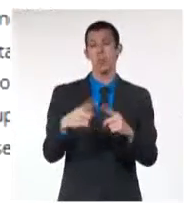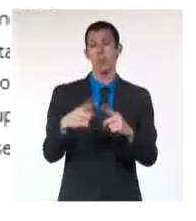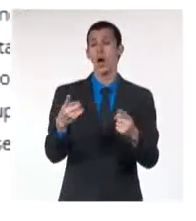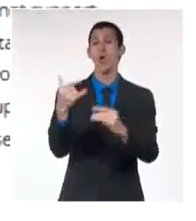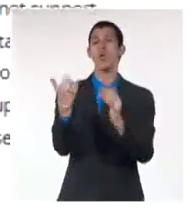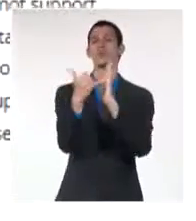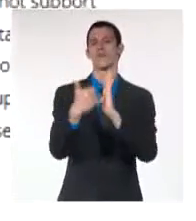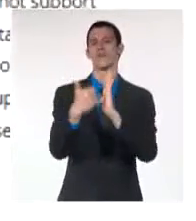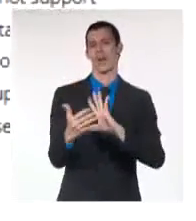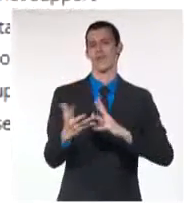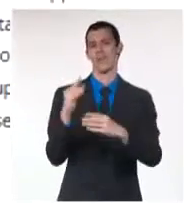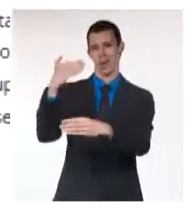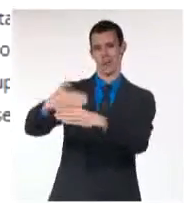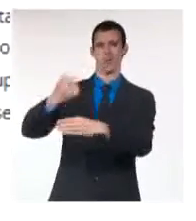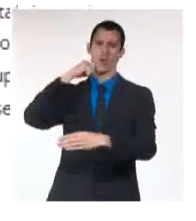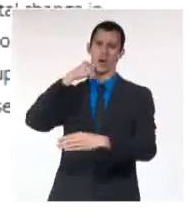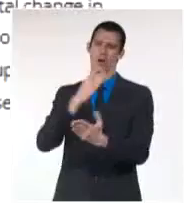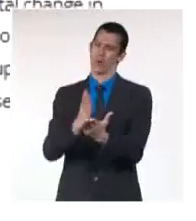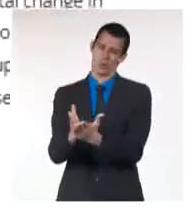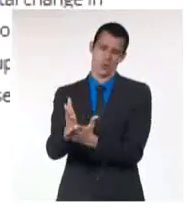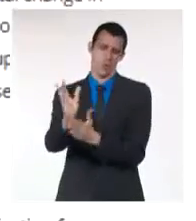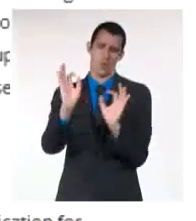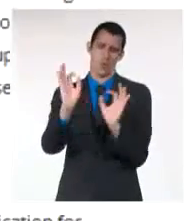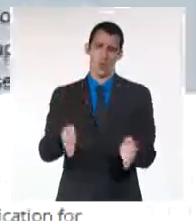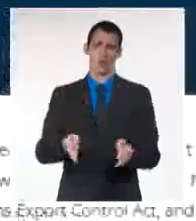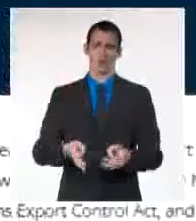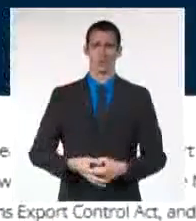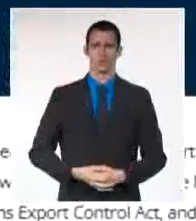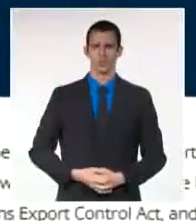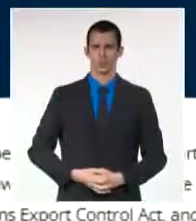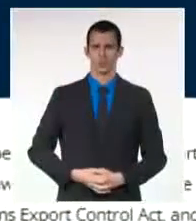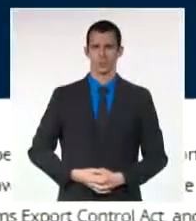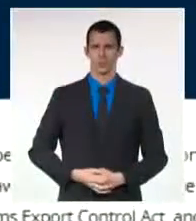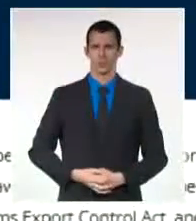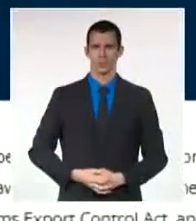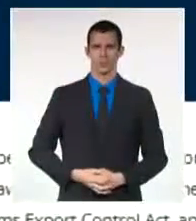Estados Unidos contra Cuba. Esta es Lilian González, Sistema Informativo de la Televisión Cubana.